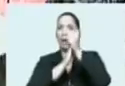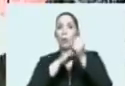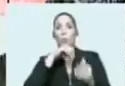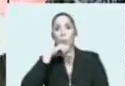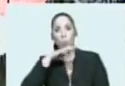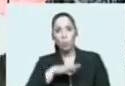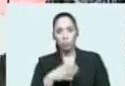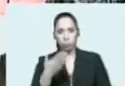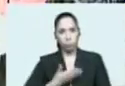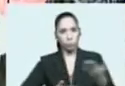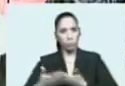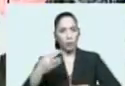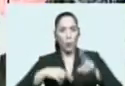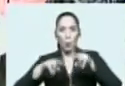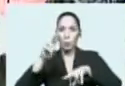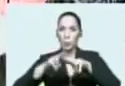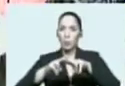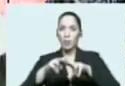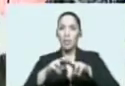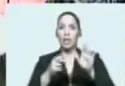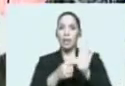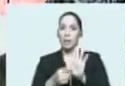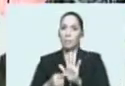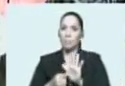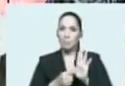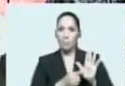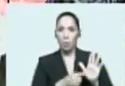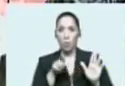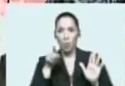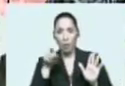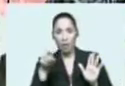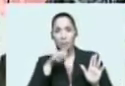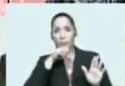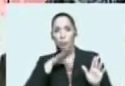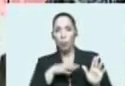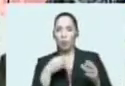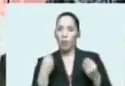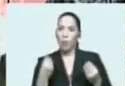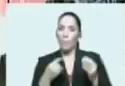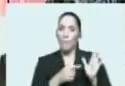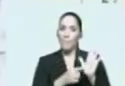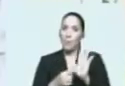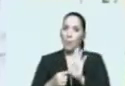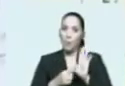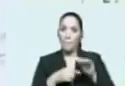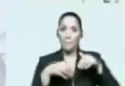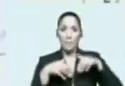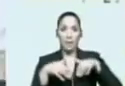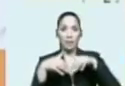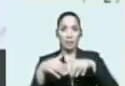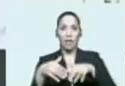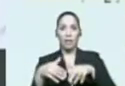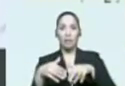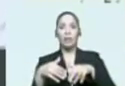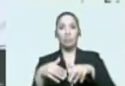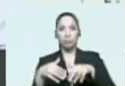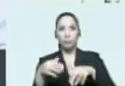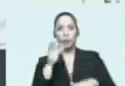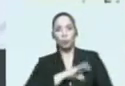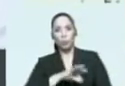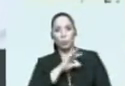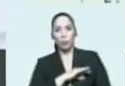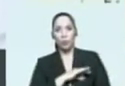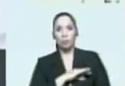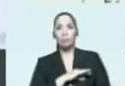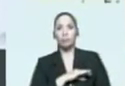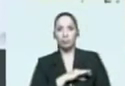contribuyó a construir su ejemplo es la historia que tomaron como referencia no sólo los militantes de la liga socialista sino las y